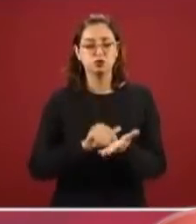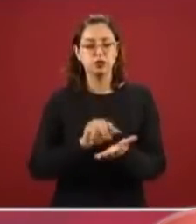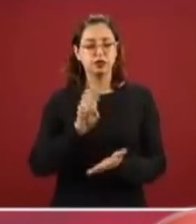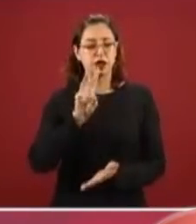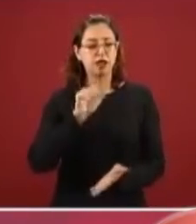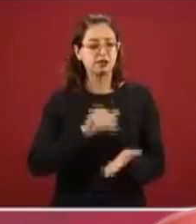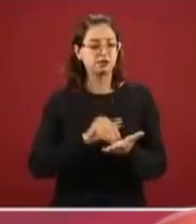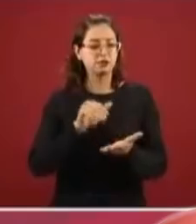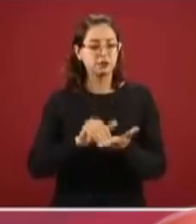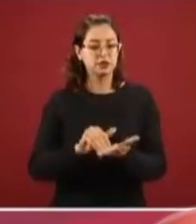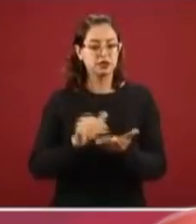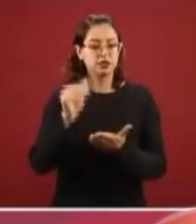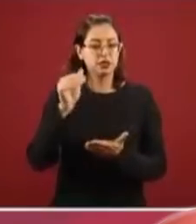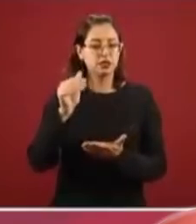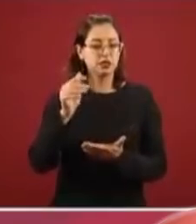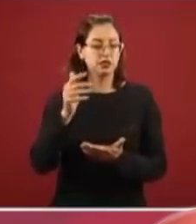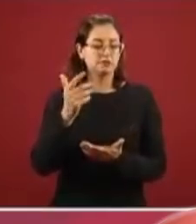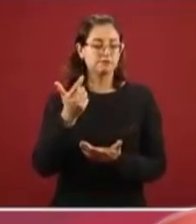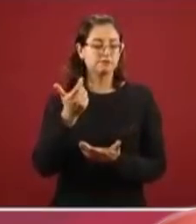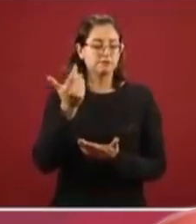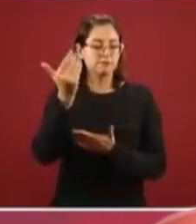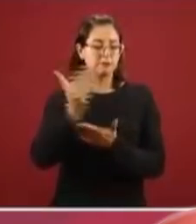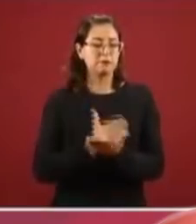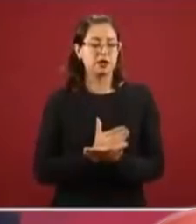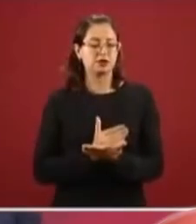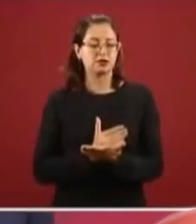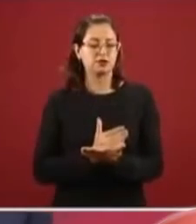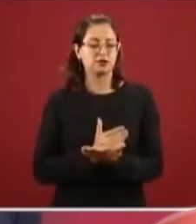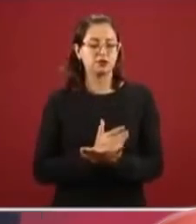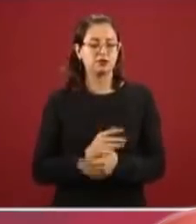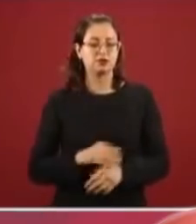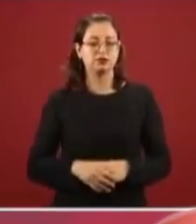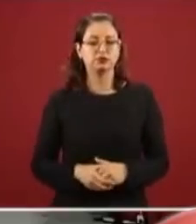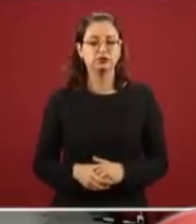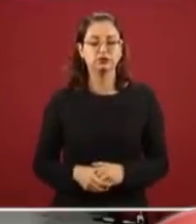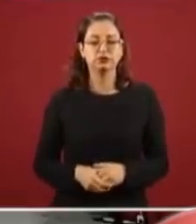2,000 o 3,000 millones menos en términos cuantitativos.